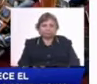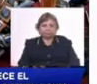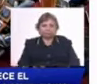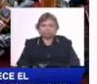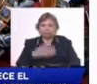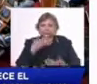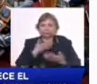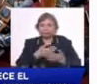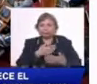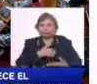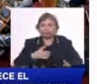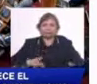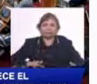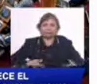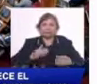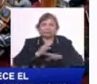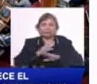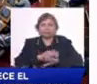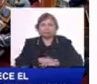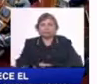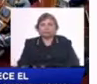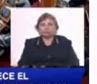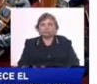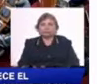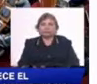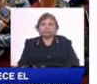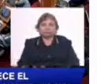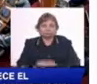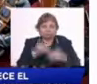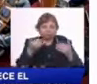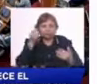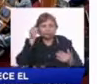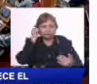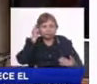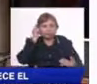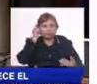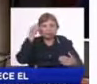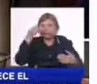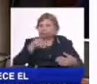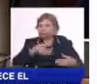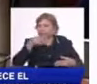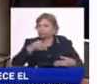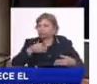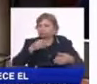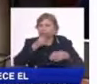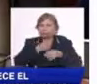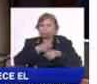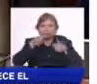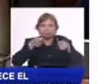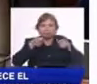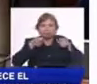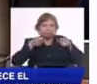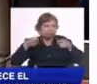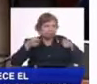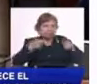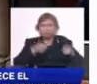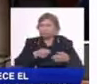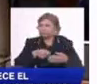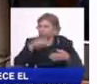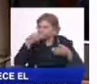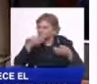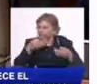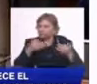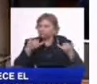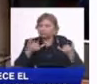Gracias, señor presidente, por su intermedio. Ahora entiendo quiénes son los verdaderos asusadores. Y